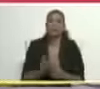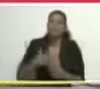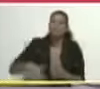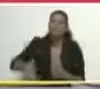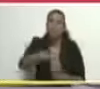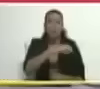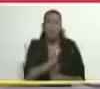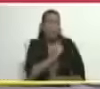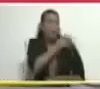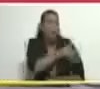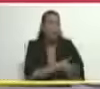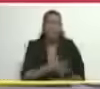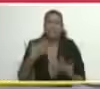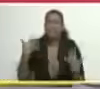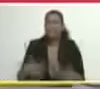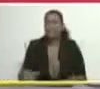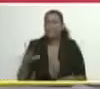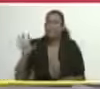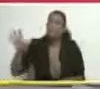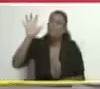partes. One central